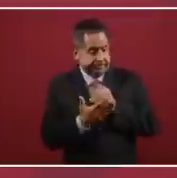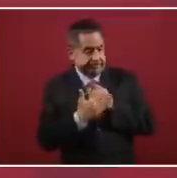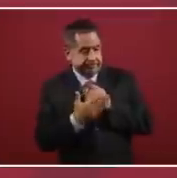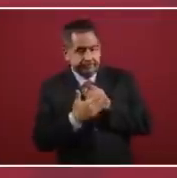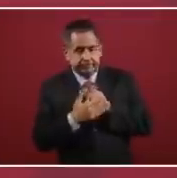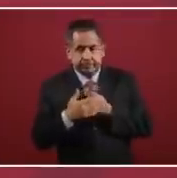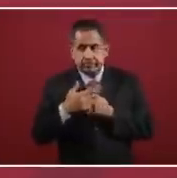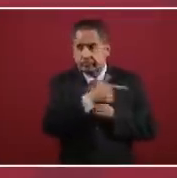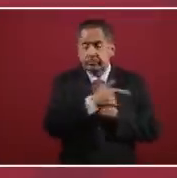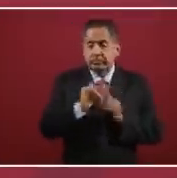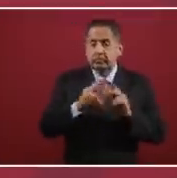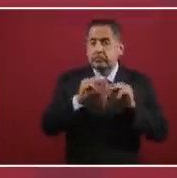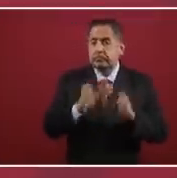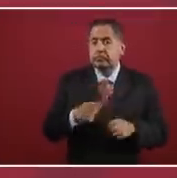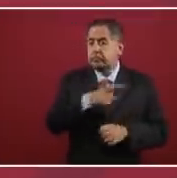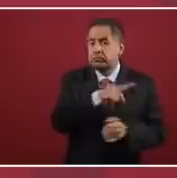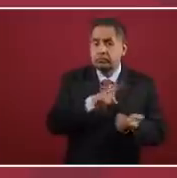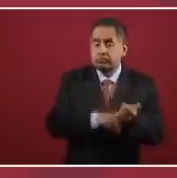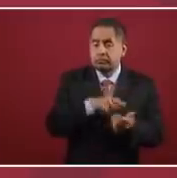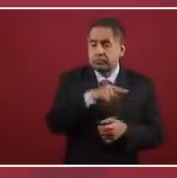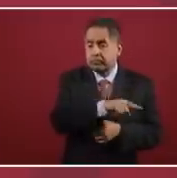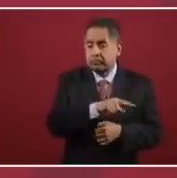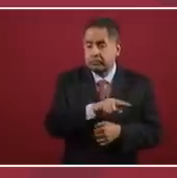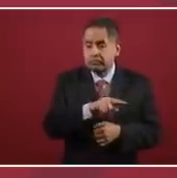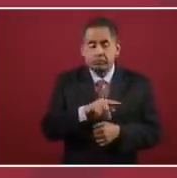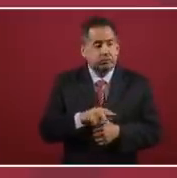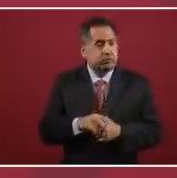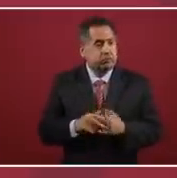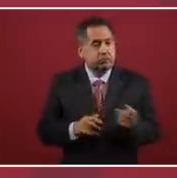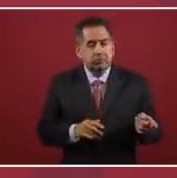de que ya no estaba en